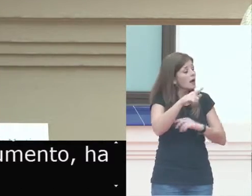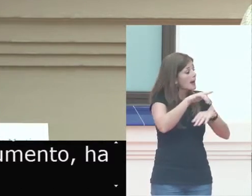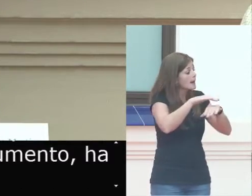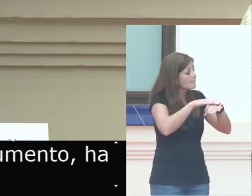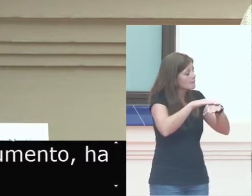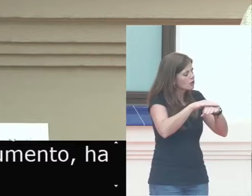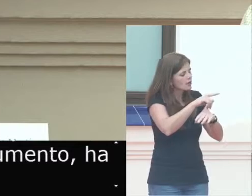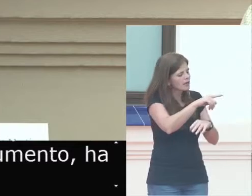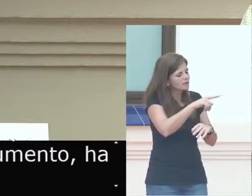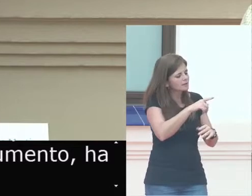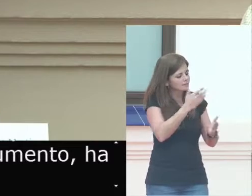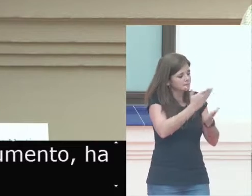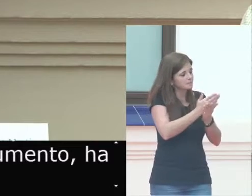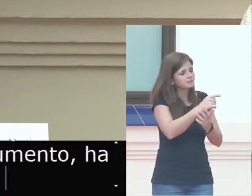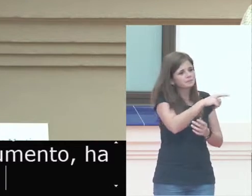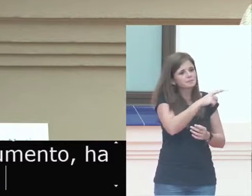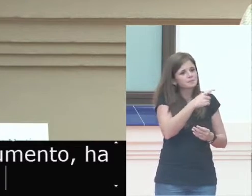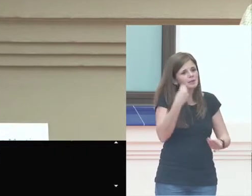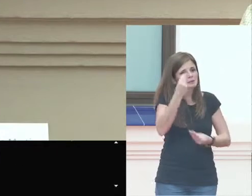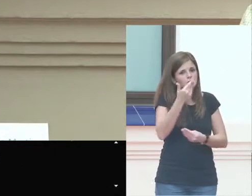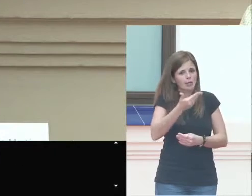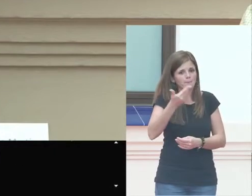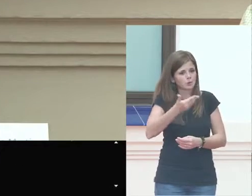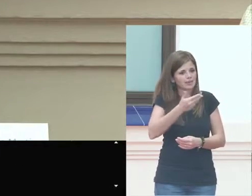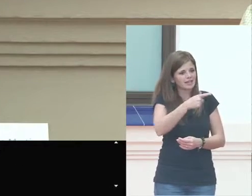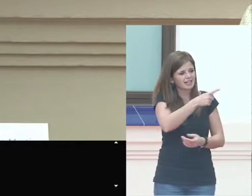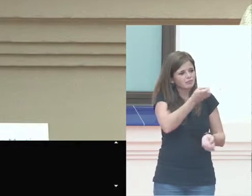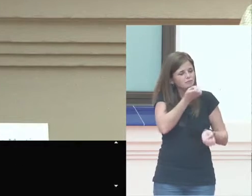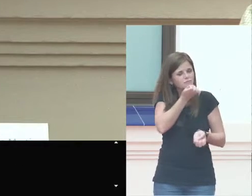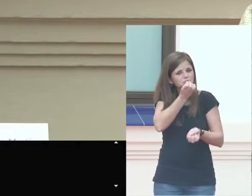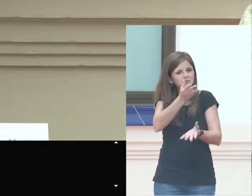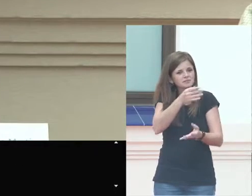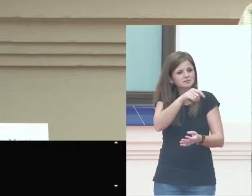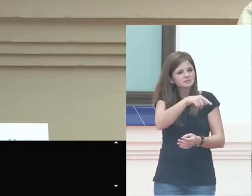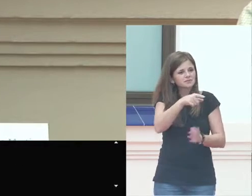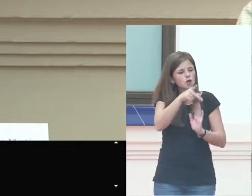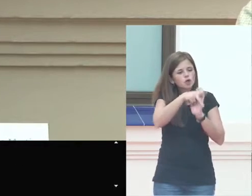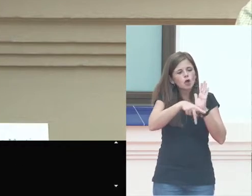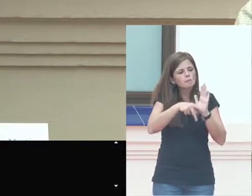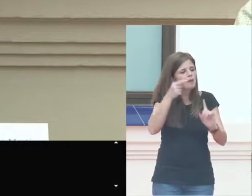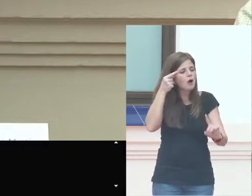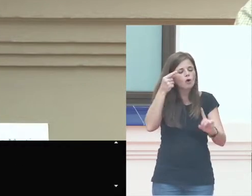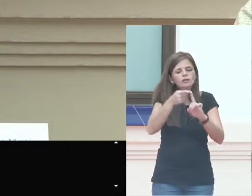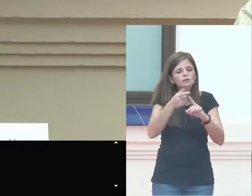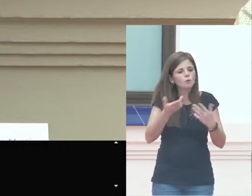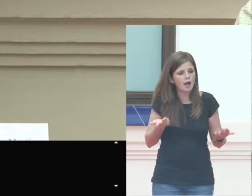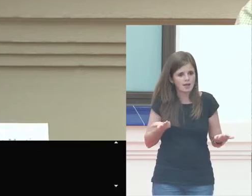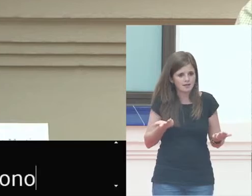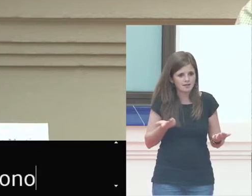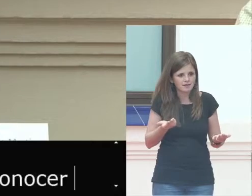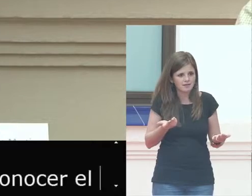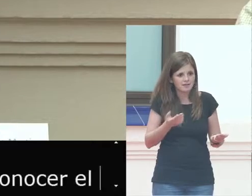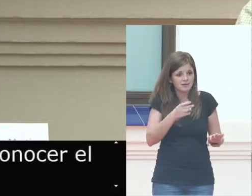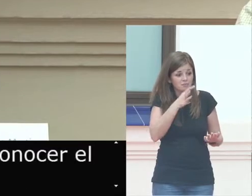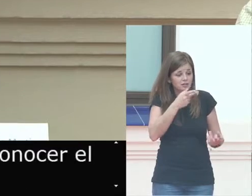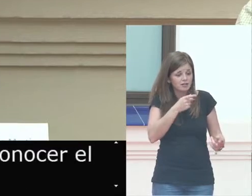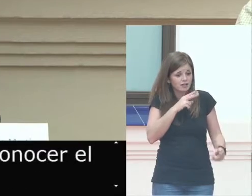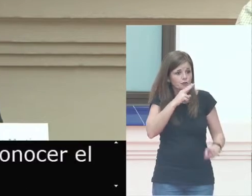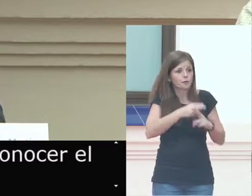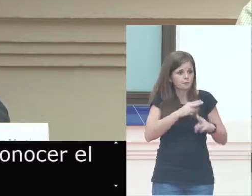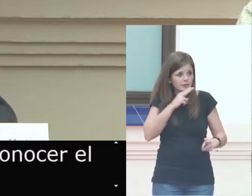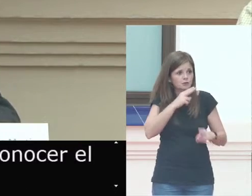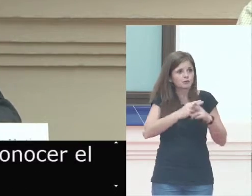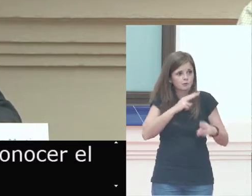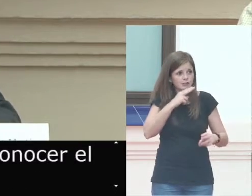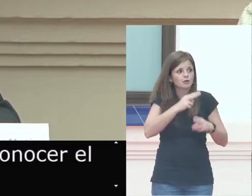Creo que sería muy importante también dar a conocer cuál es el objeto de esta norma. La estamos enumerando y nombrando, pero